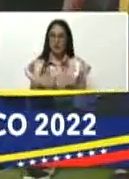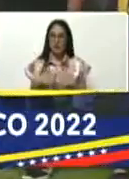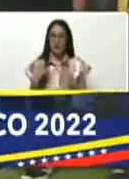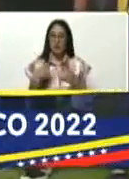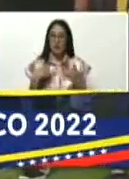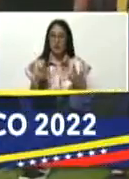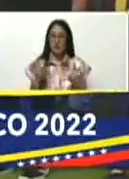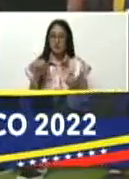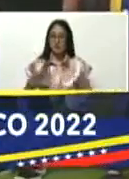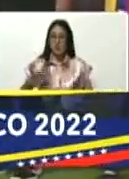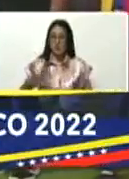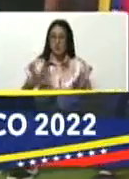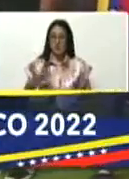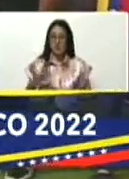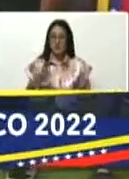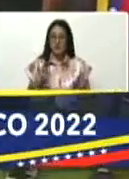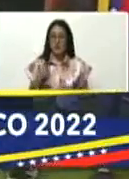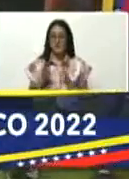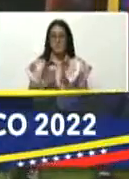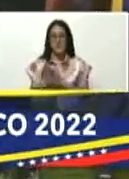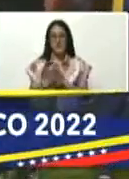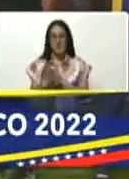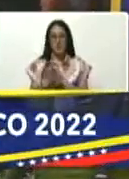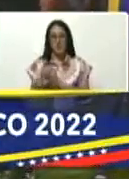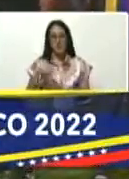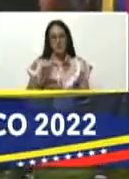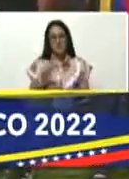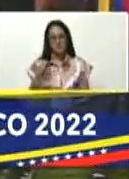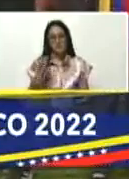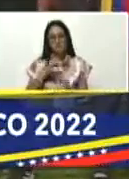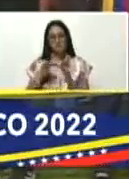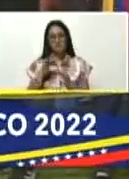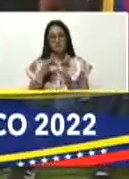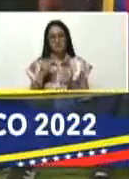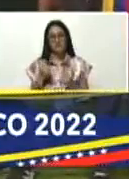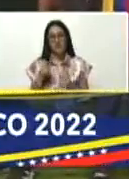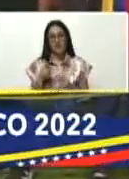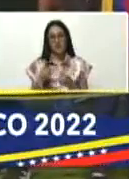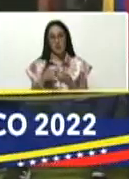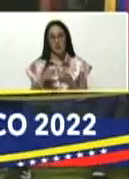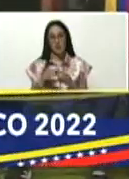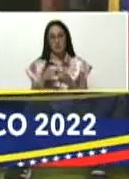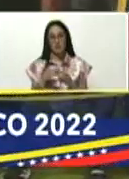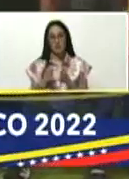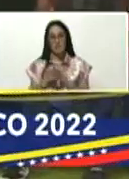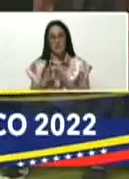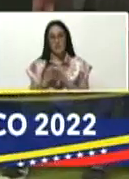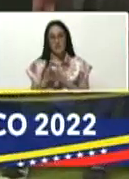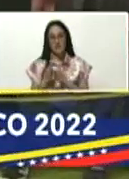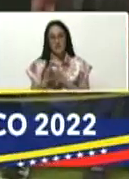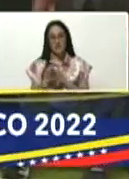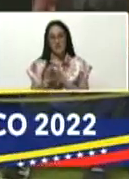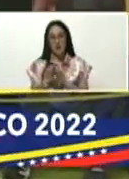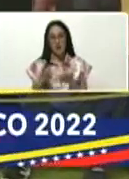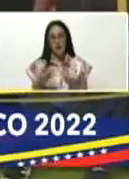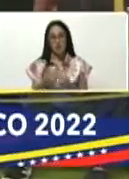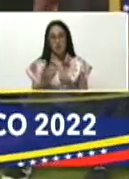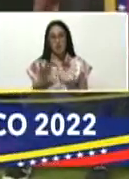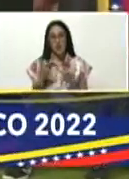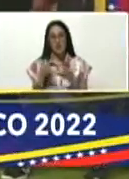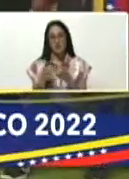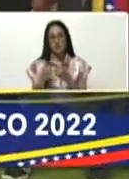elemento importante, presidente, son los emprendedores. Usted nos ha dado la instrucción de que este sector con Emprender Juntos y la